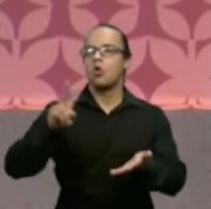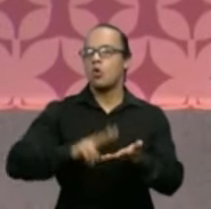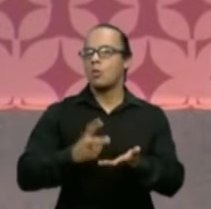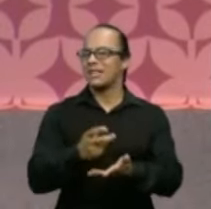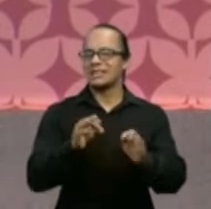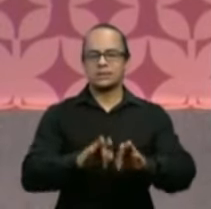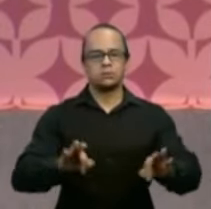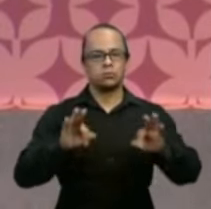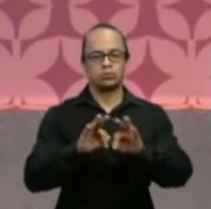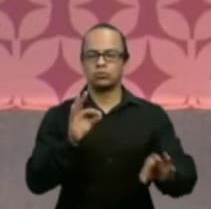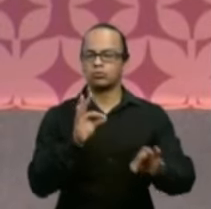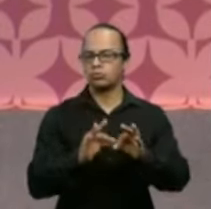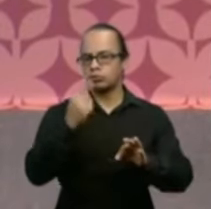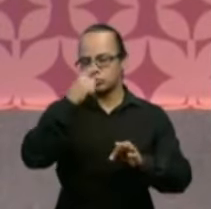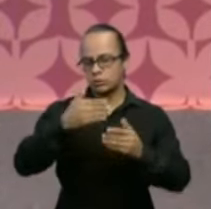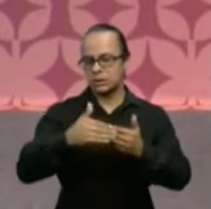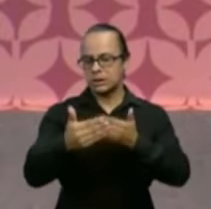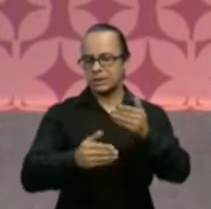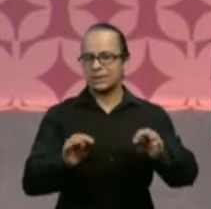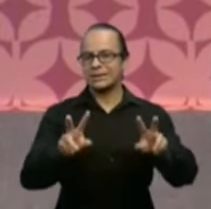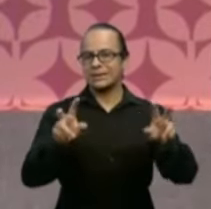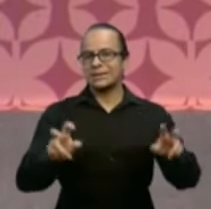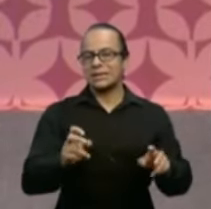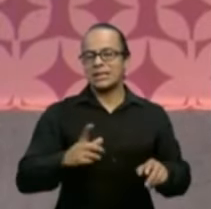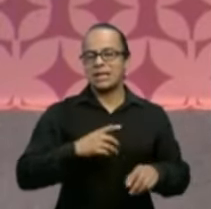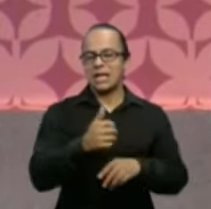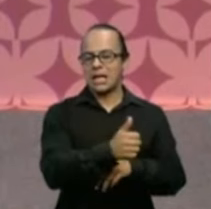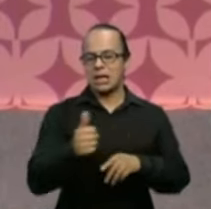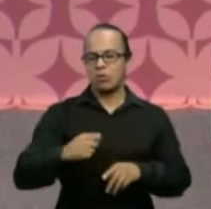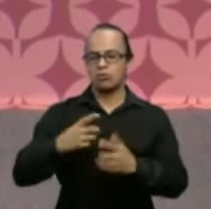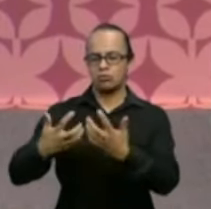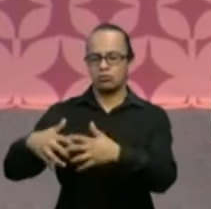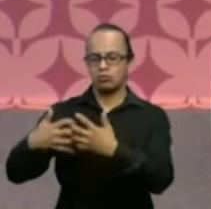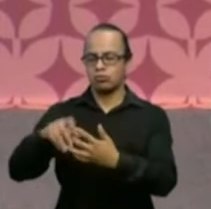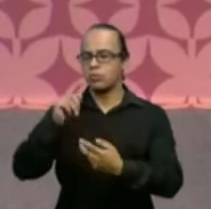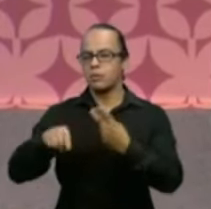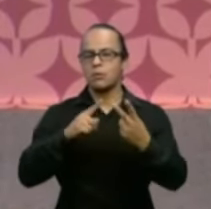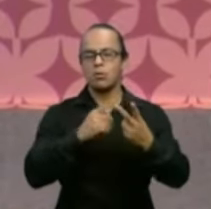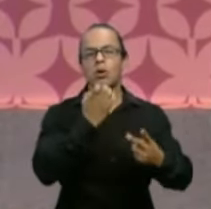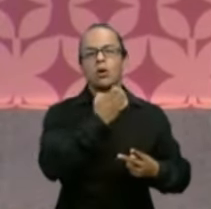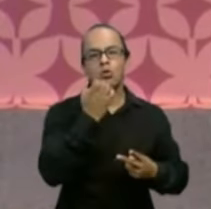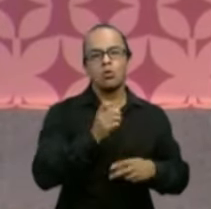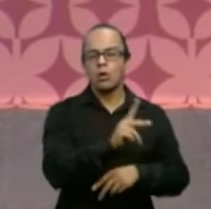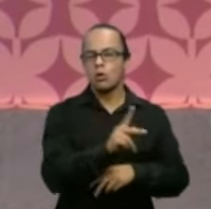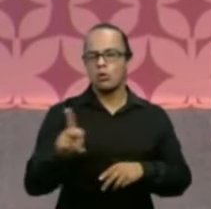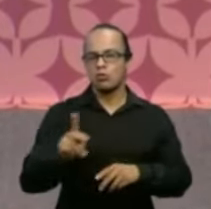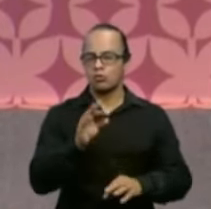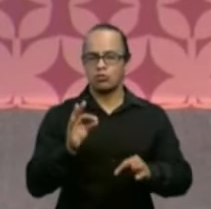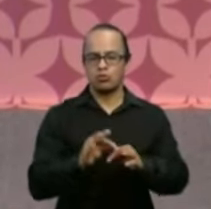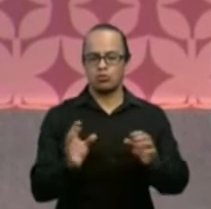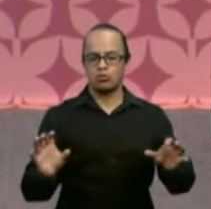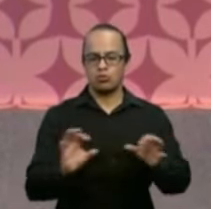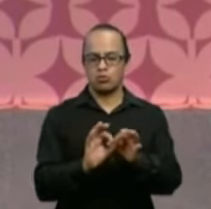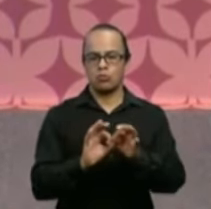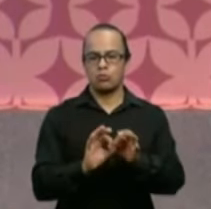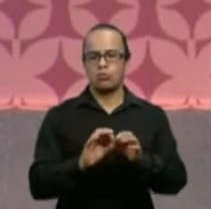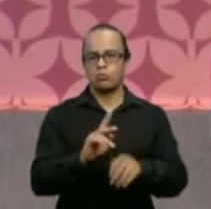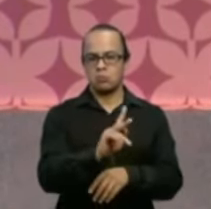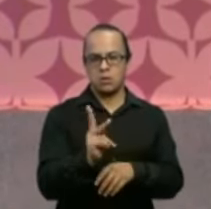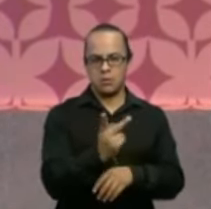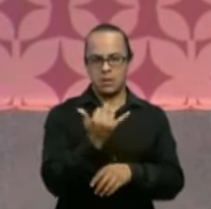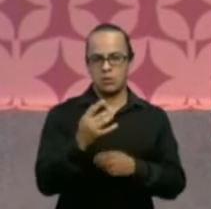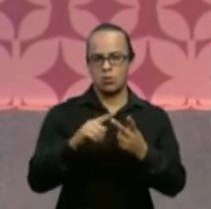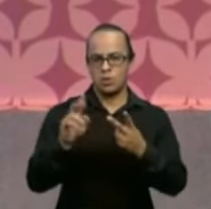muy satisfactorio en lo que han logrado tanto nuestros empresarios como nuestras escuelas de educación media superior y